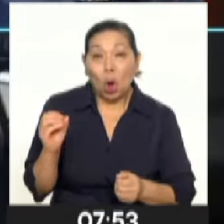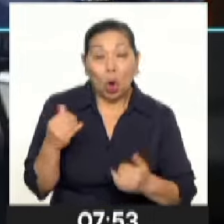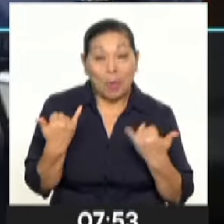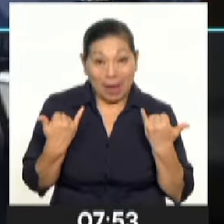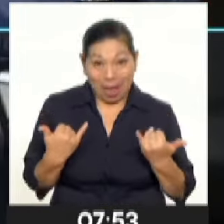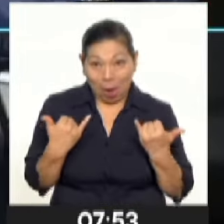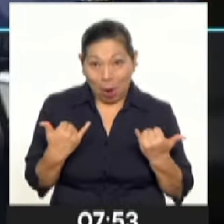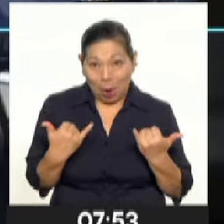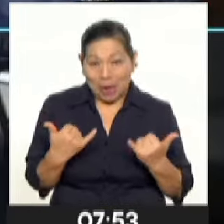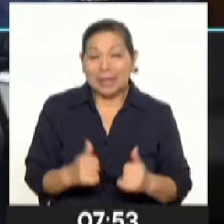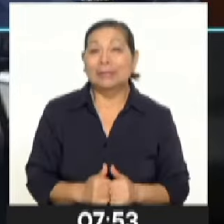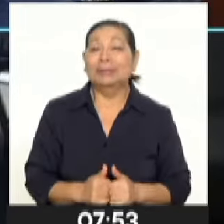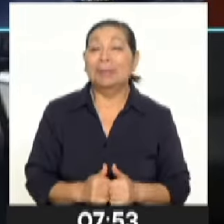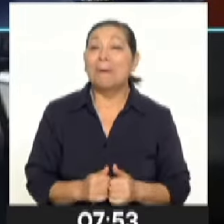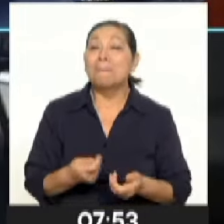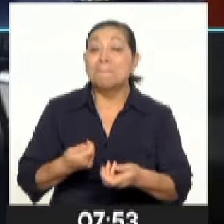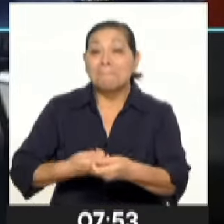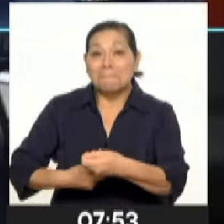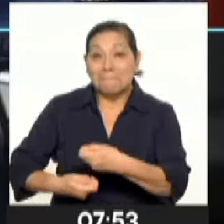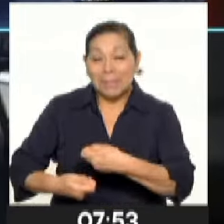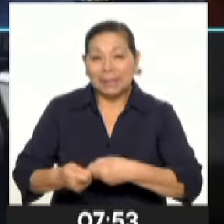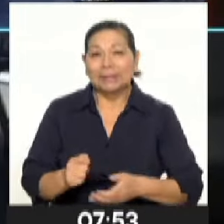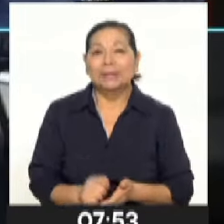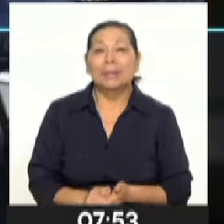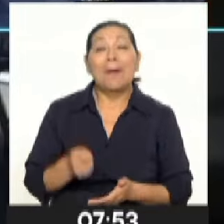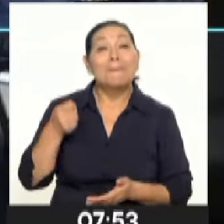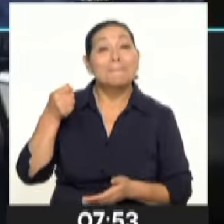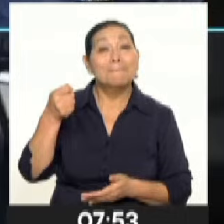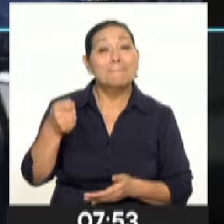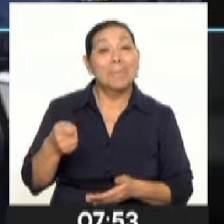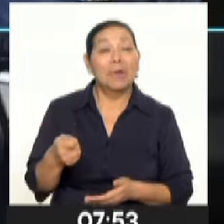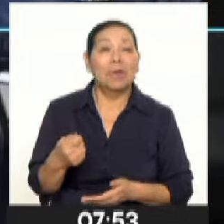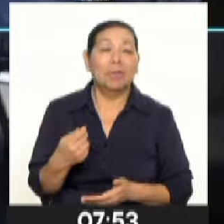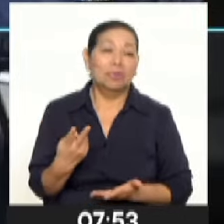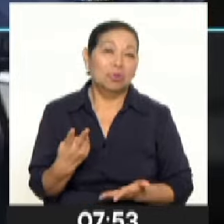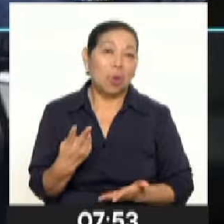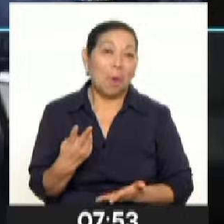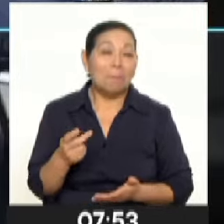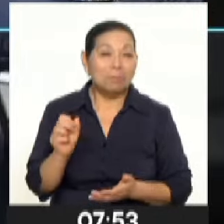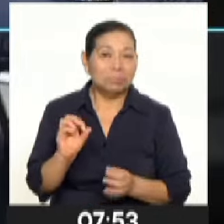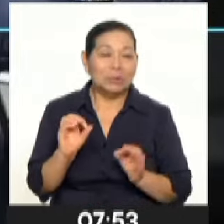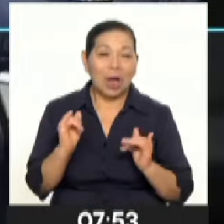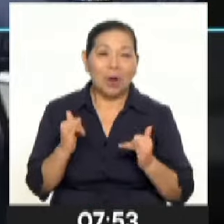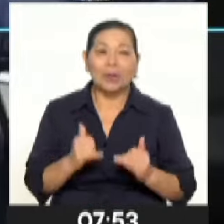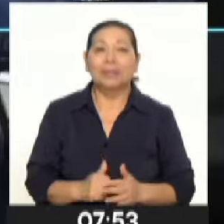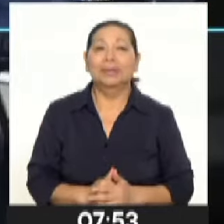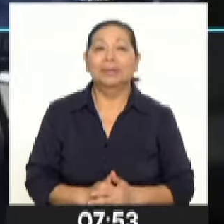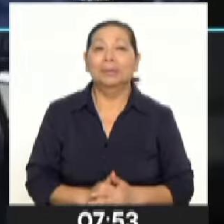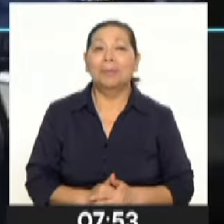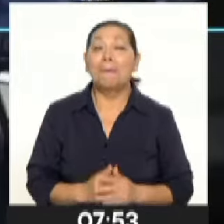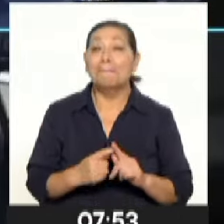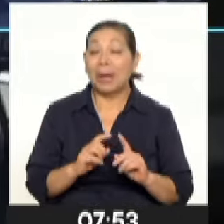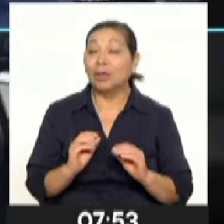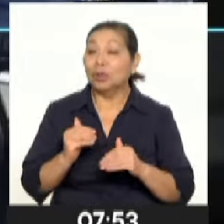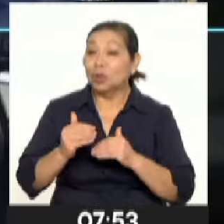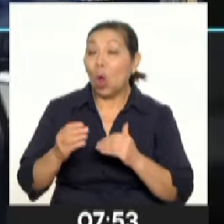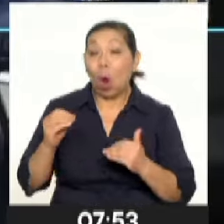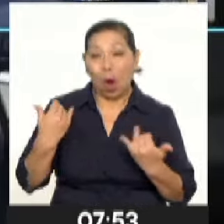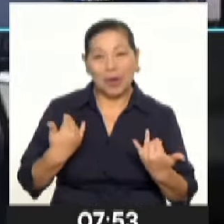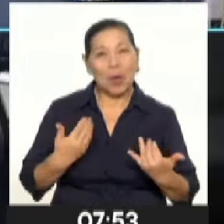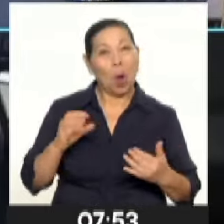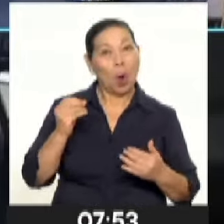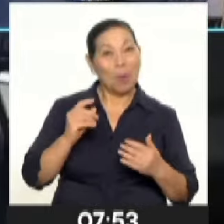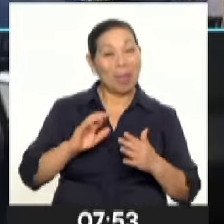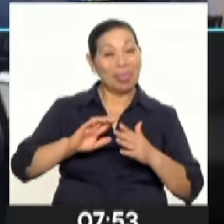del momento financian la pensión de los jubilados del momento. Porque para que esos jóvenes del momento, cuando